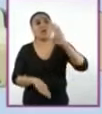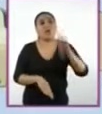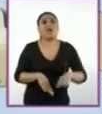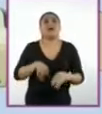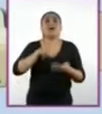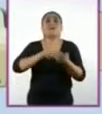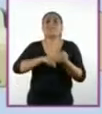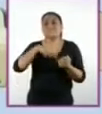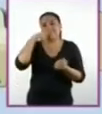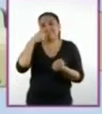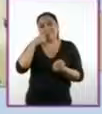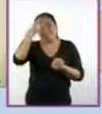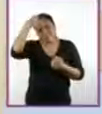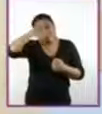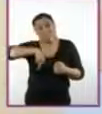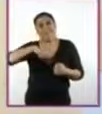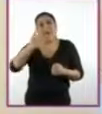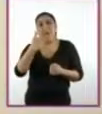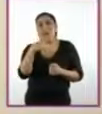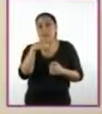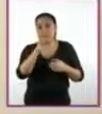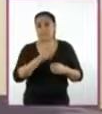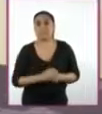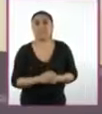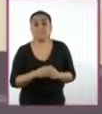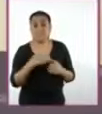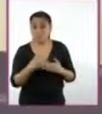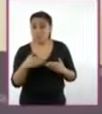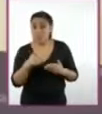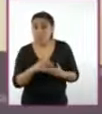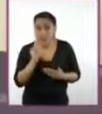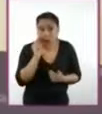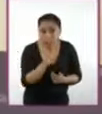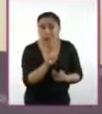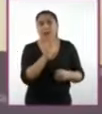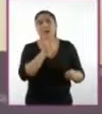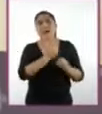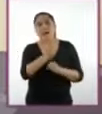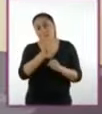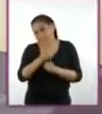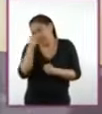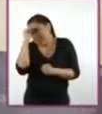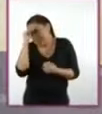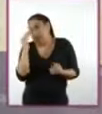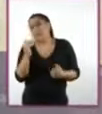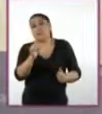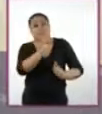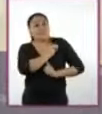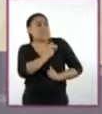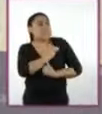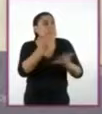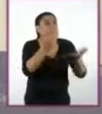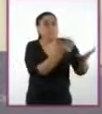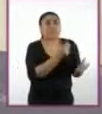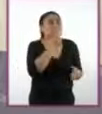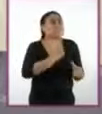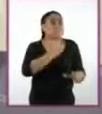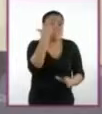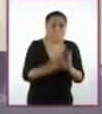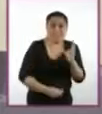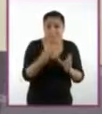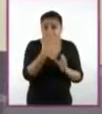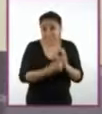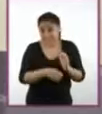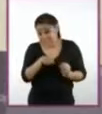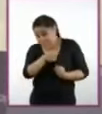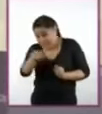ahogándose en sus propios fluidos corporales. Al mirar esa nueva forma de ataque, los soldados huyeron despavoridos. Este